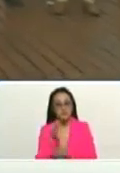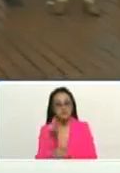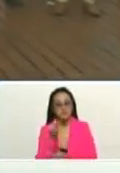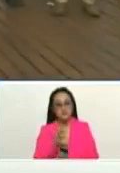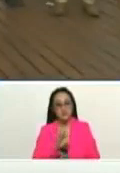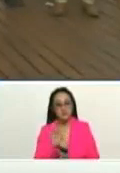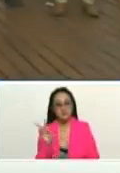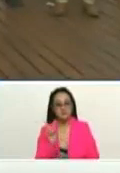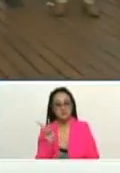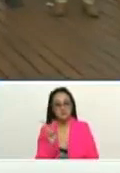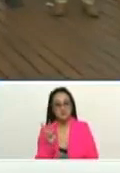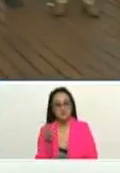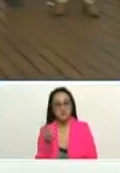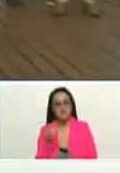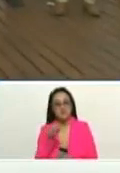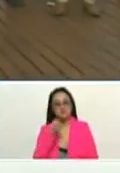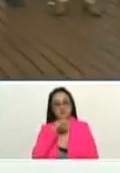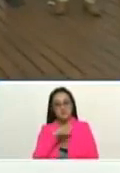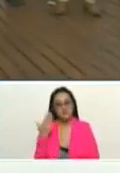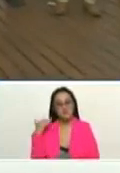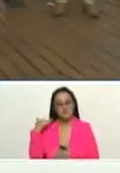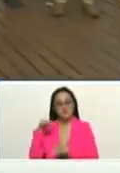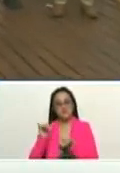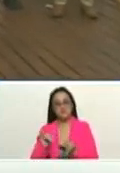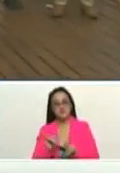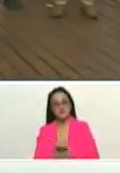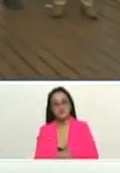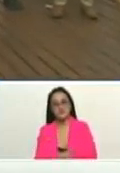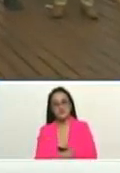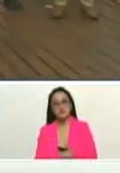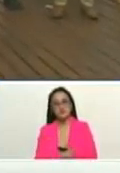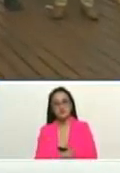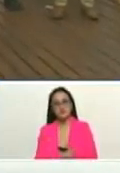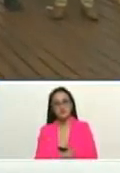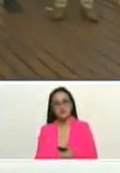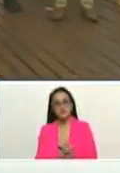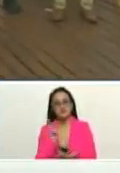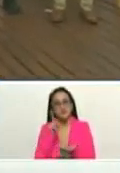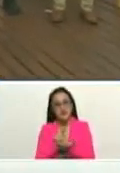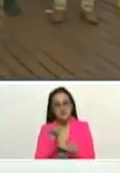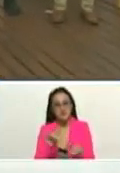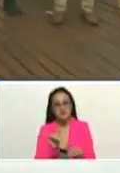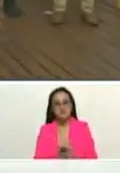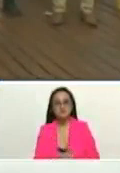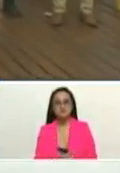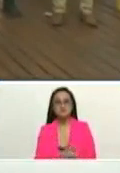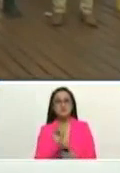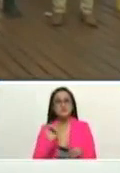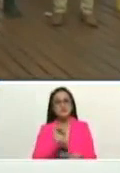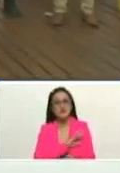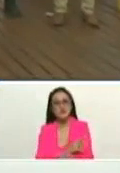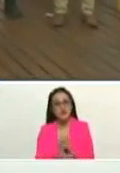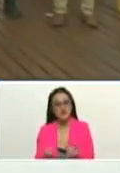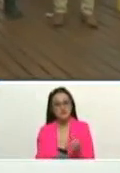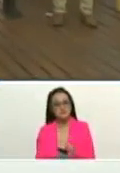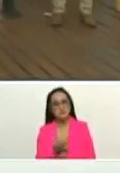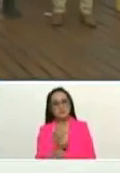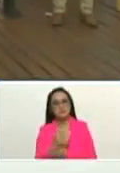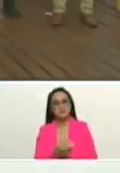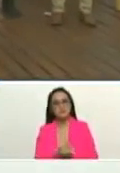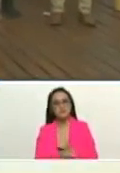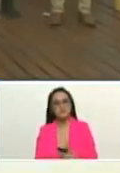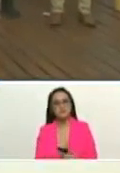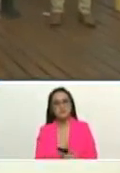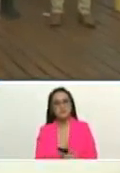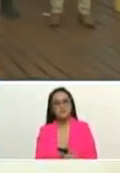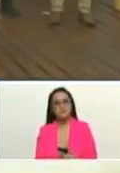Venezuela. Ahí están nuestras raíces, de ahí venimos, de esa fuerza creadora, de esa fuerza